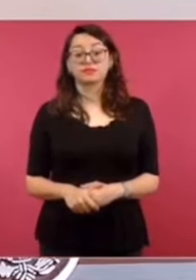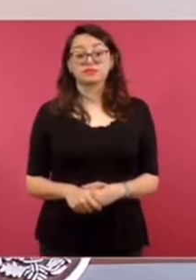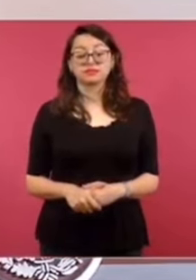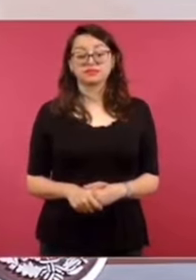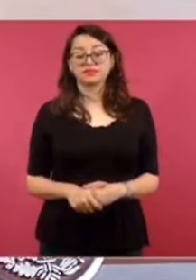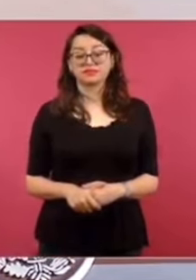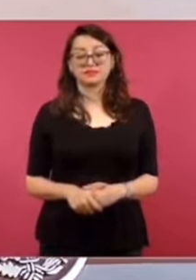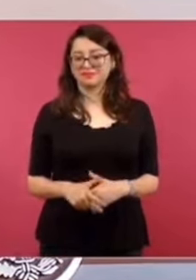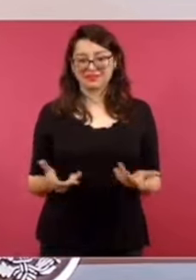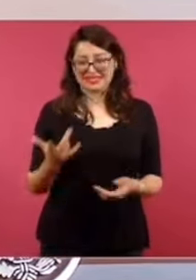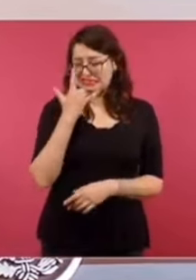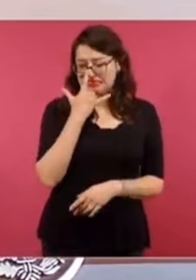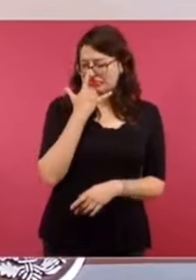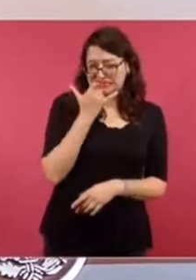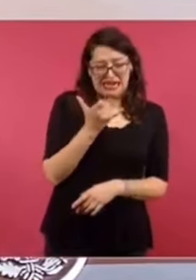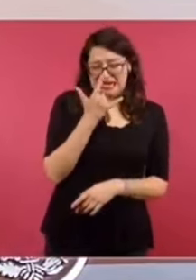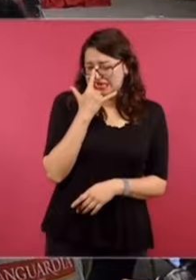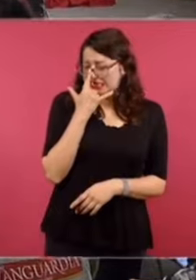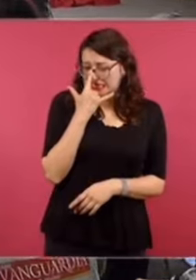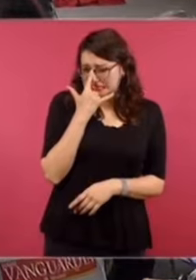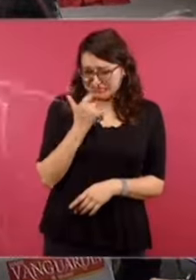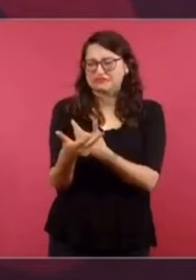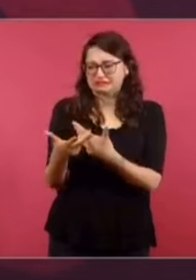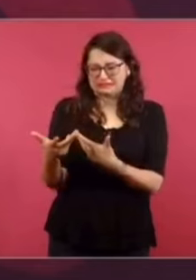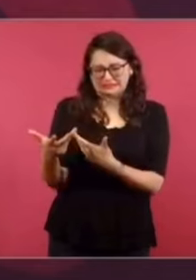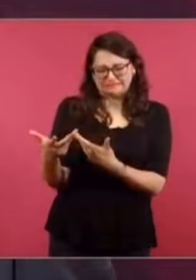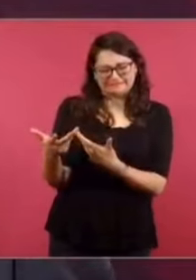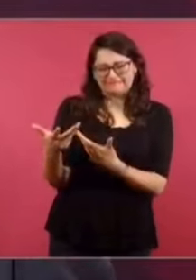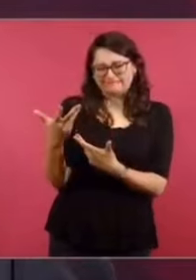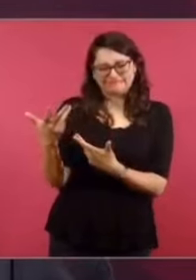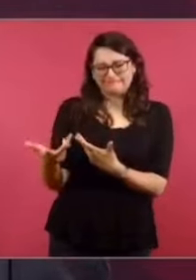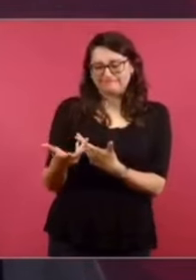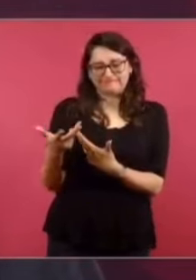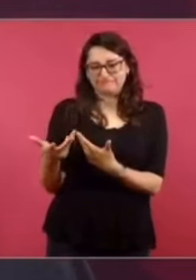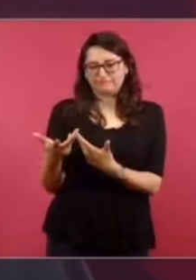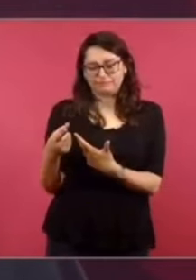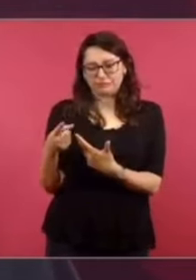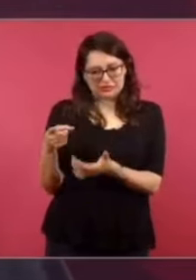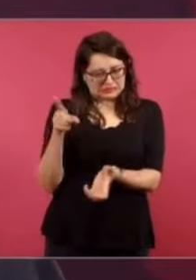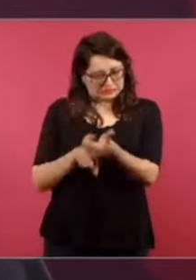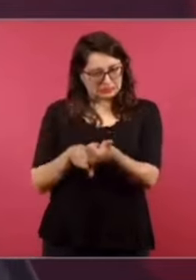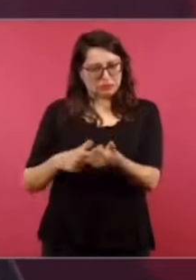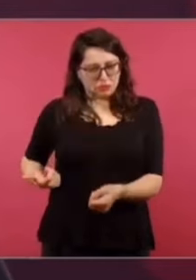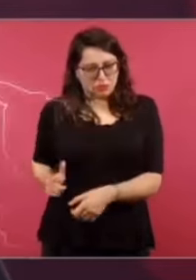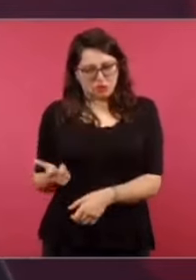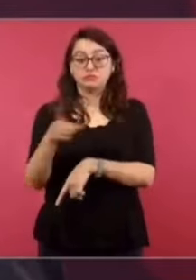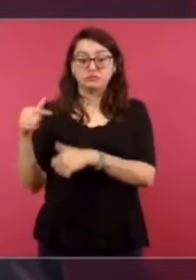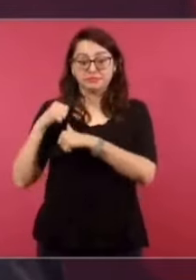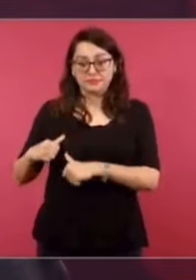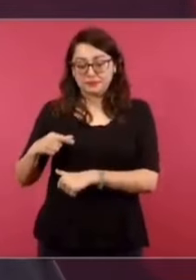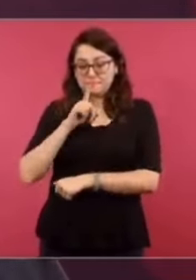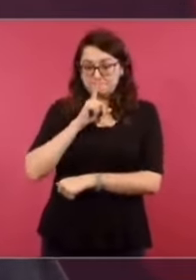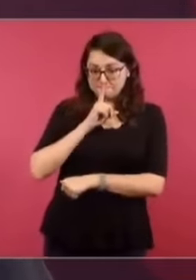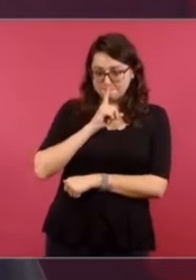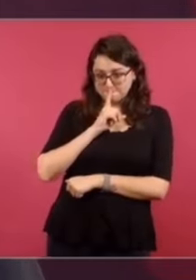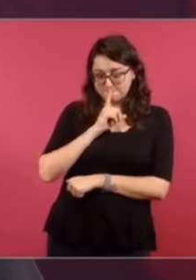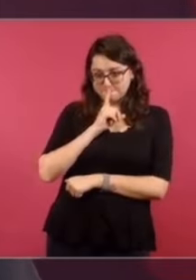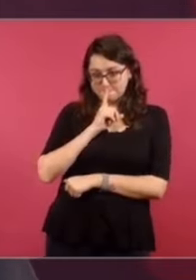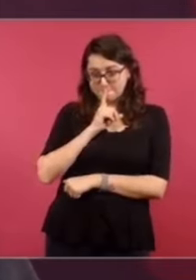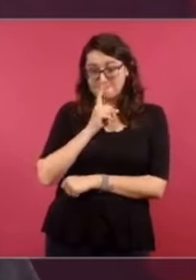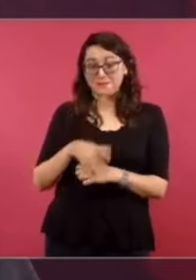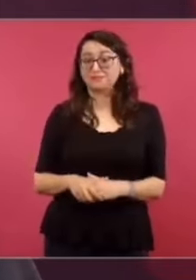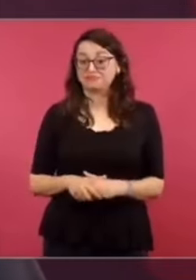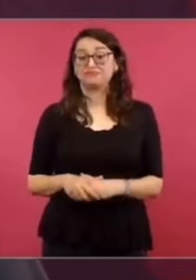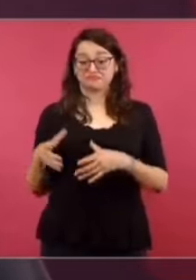Una relación ahí muy rara, como un contubernio. Como que hay un grupo que manda y que tiene más poder.